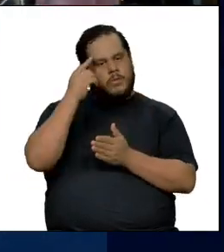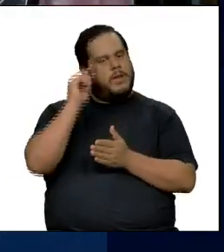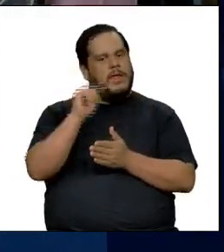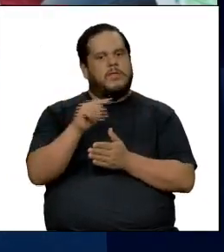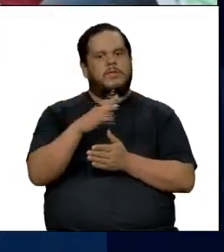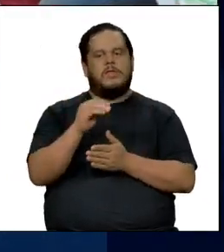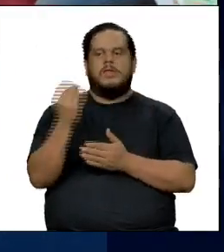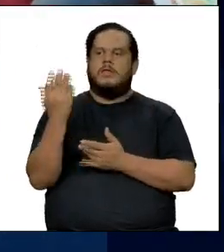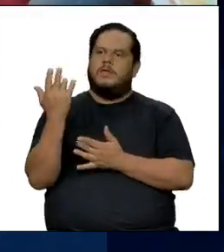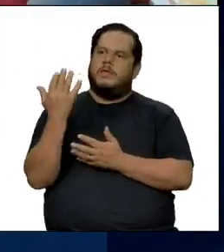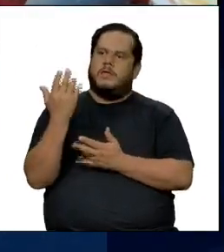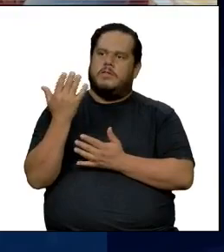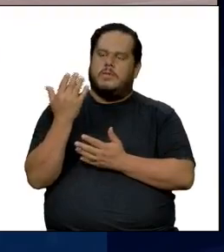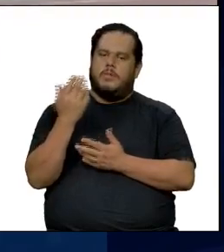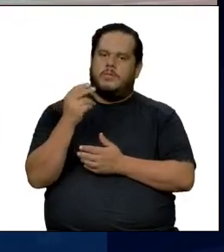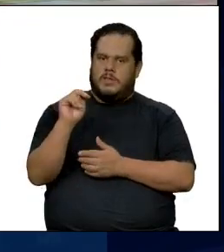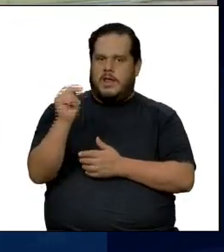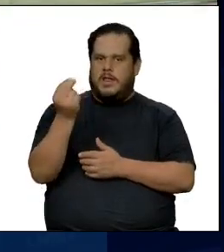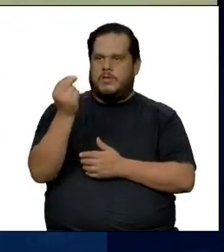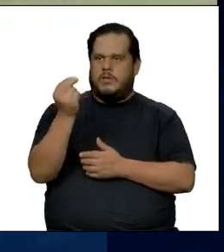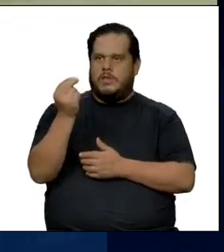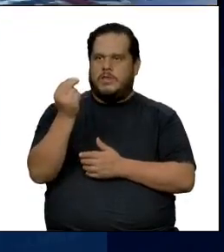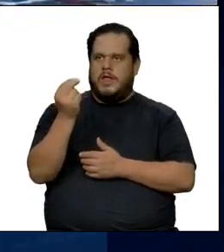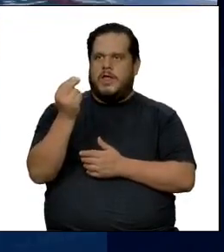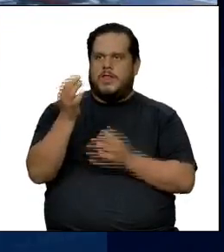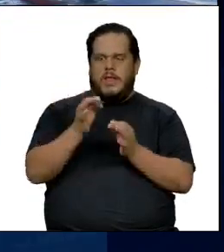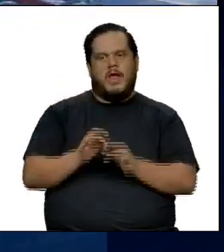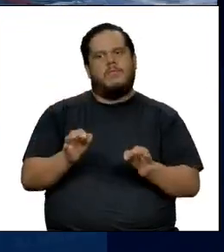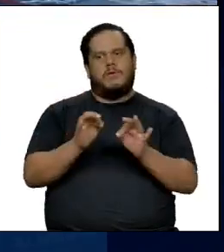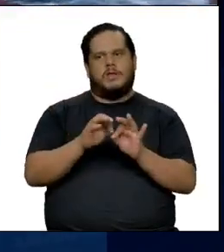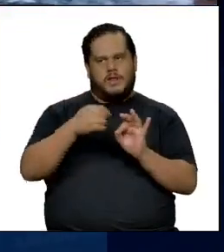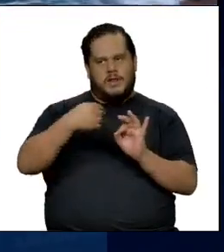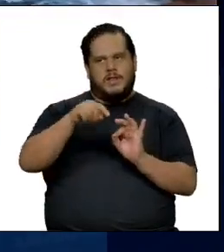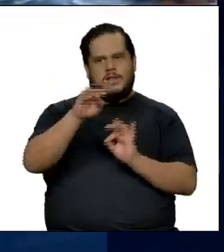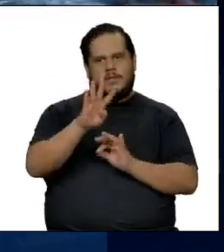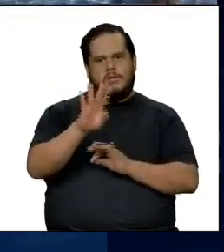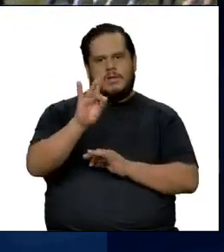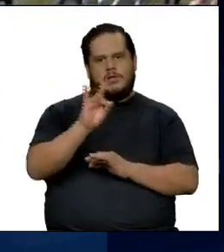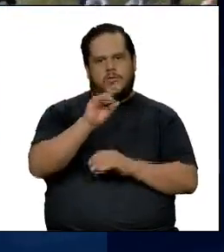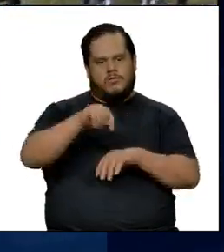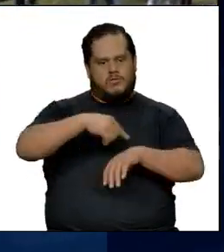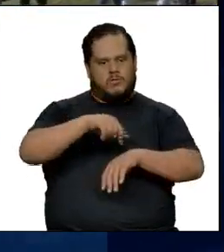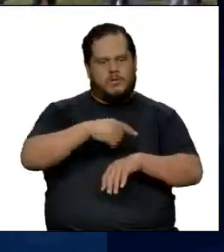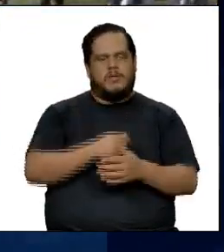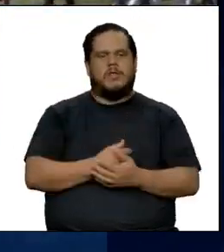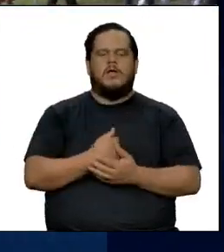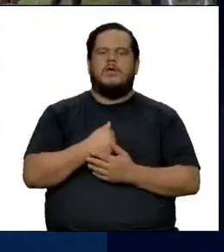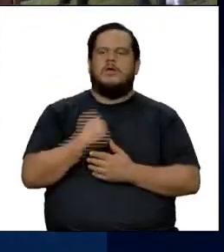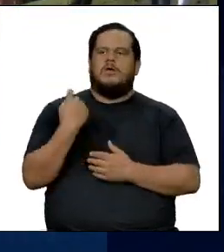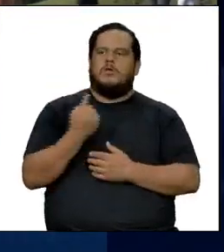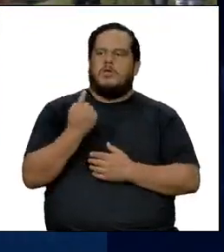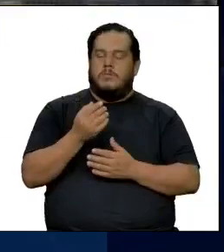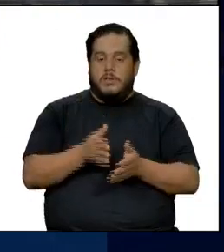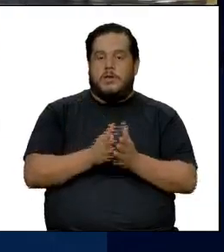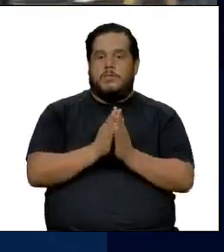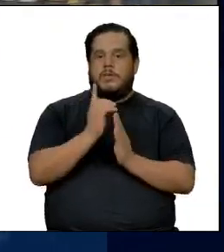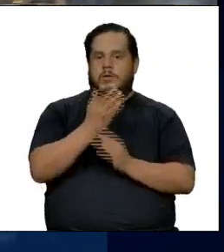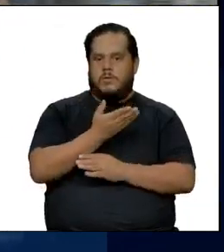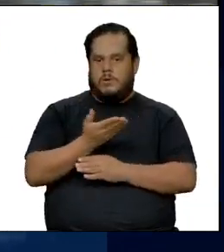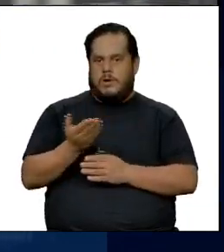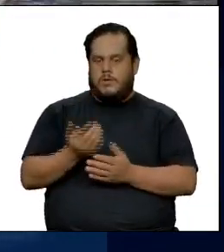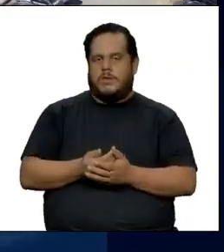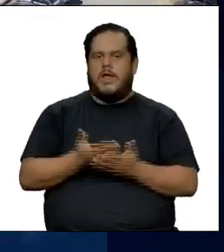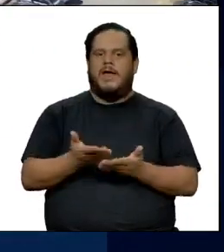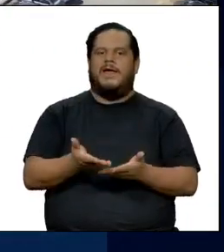esperamos que pues la noticia sea relevante en las siguientes 48 horas. Bueno, yo solamente le voy a pedir una cosa, que nos